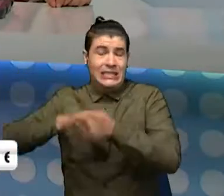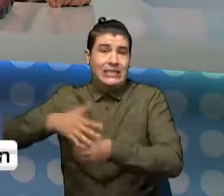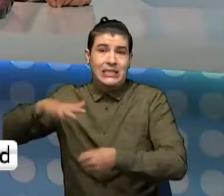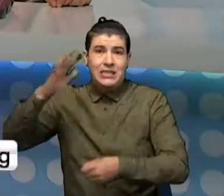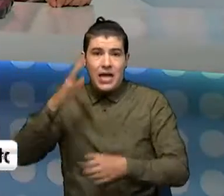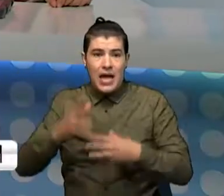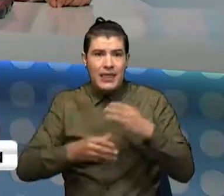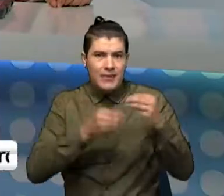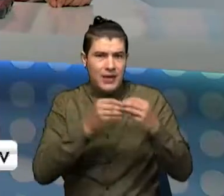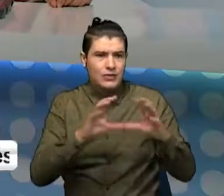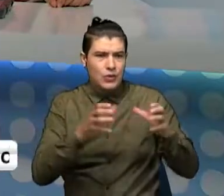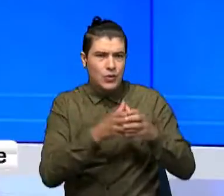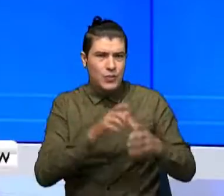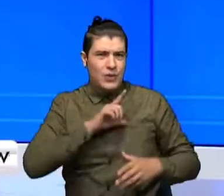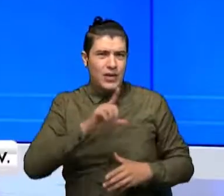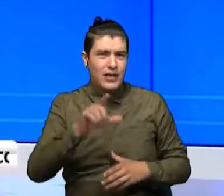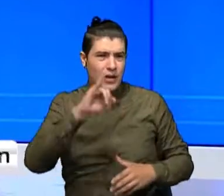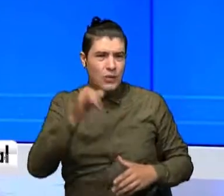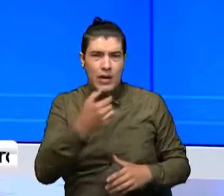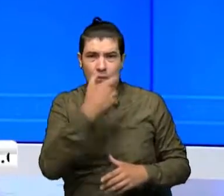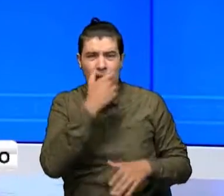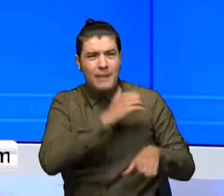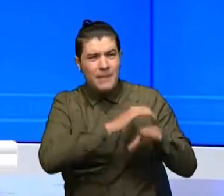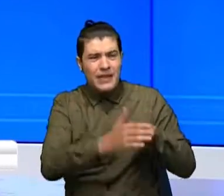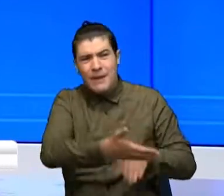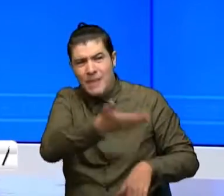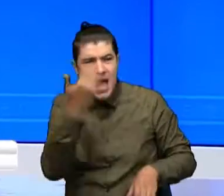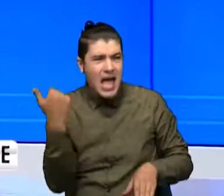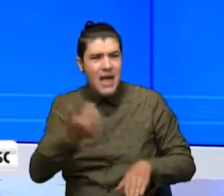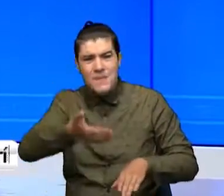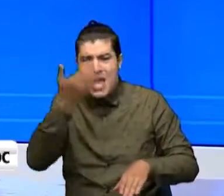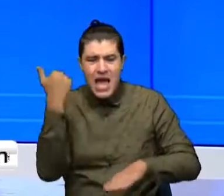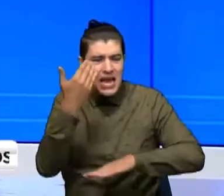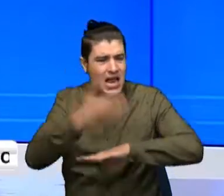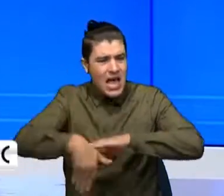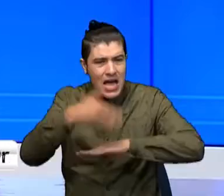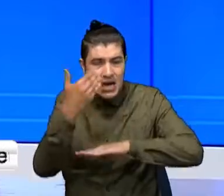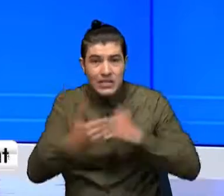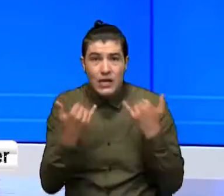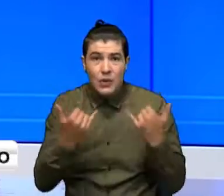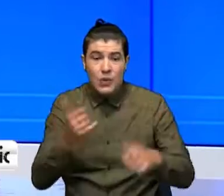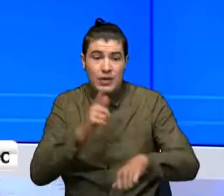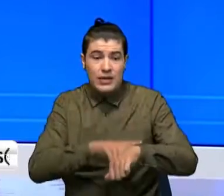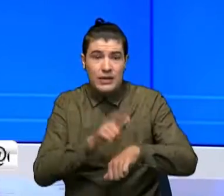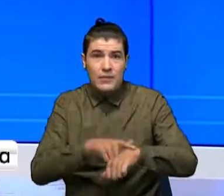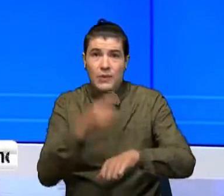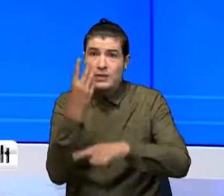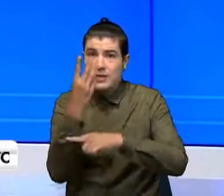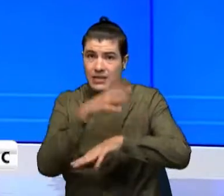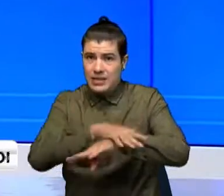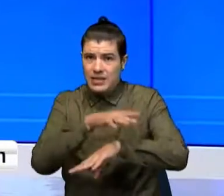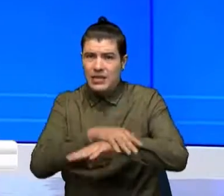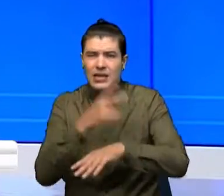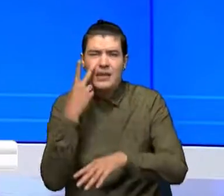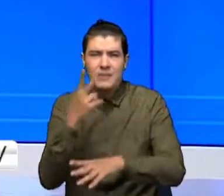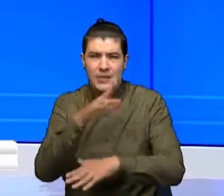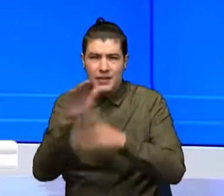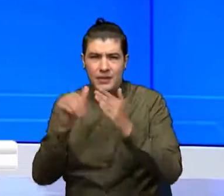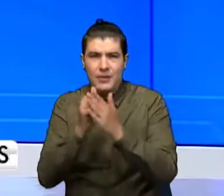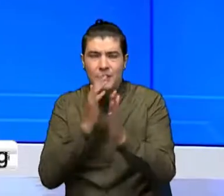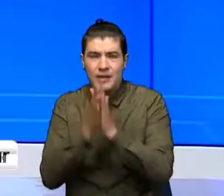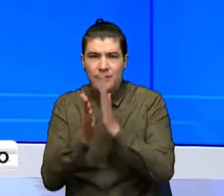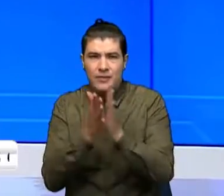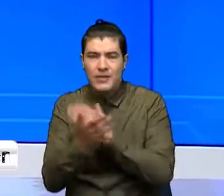Juan Guaidó ha convocado a más movilizaciones que se desarrollarán a partir de las 3 de la tarde. Samir Castillo, desde la frontera, nos